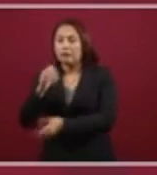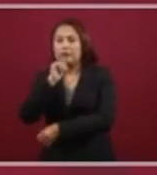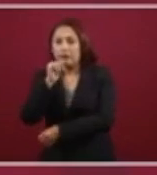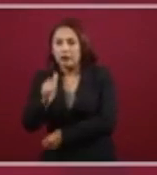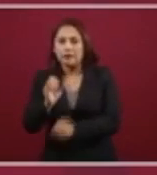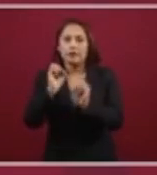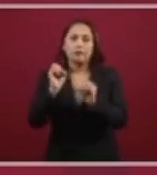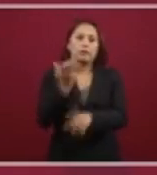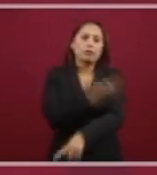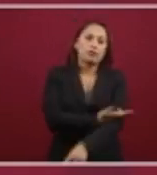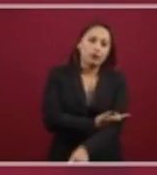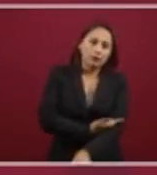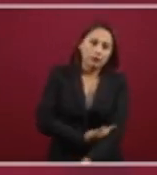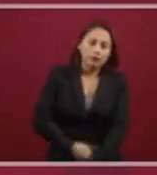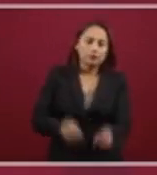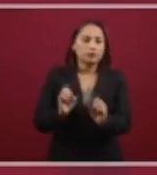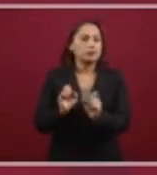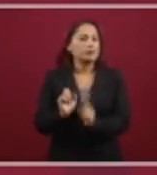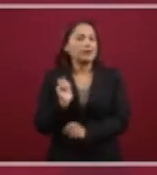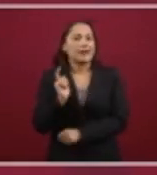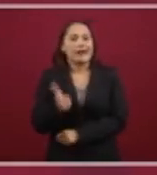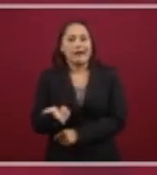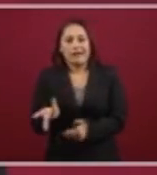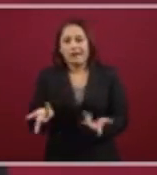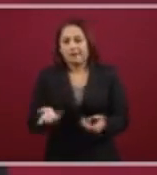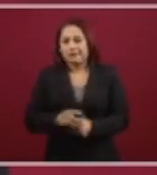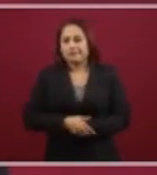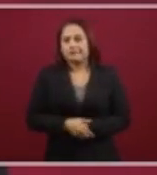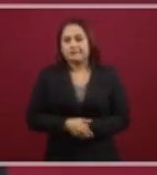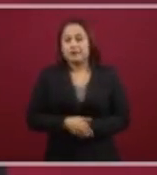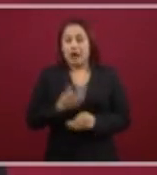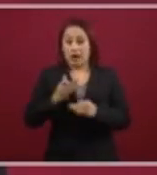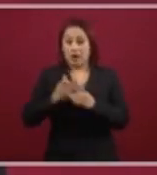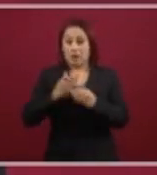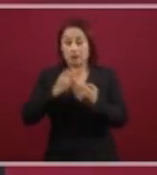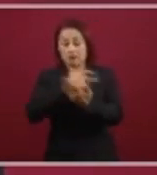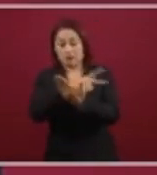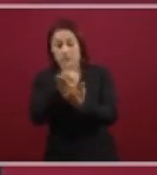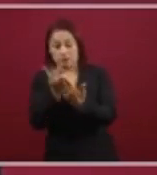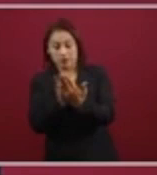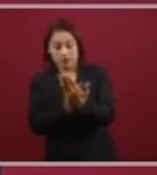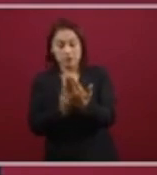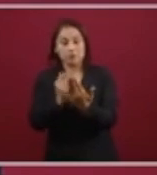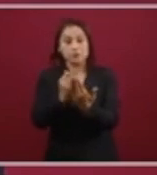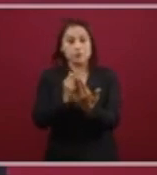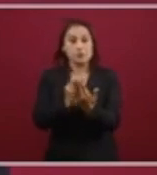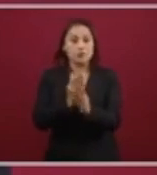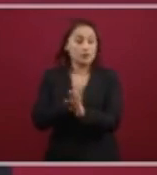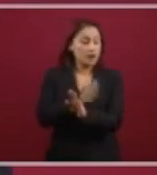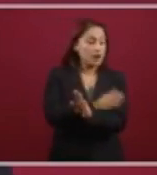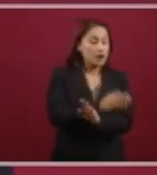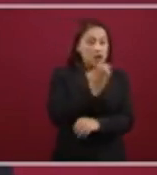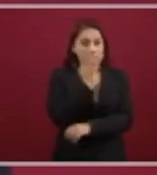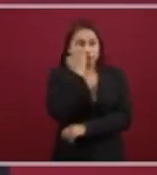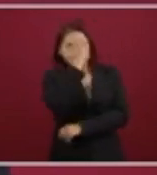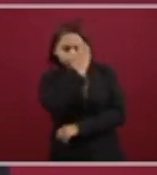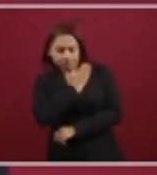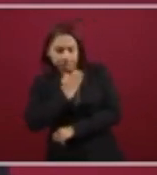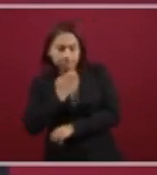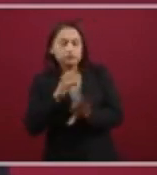destiempo. La prueba de este programa al cierre del ciclo va a estar en